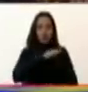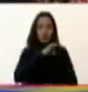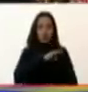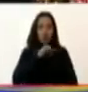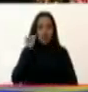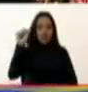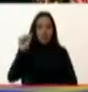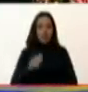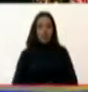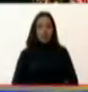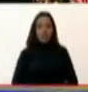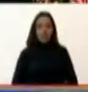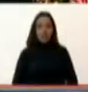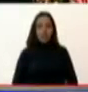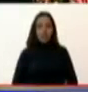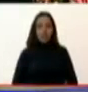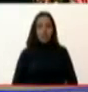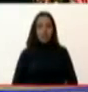del Poder Popular.